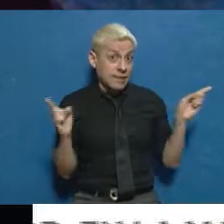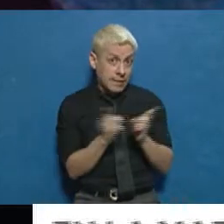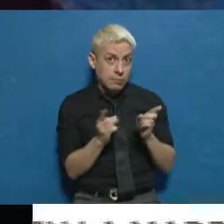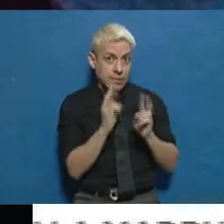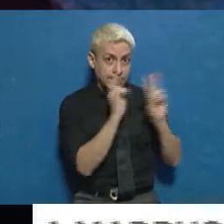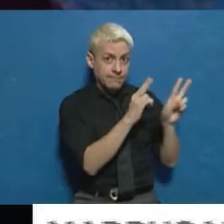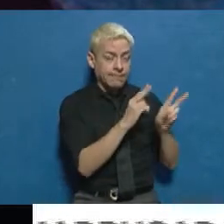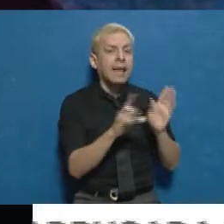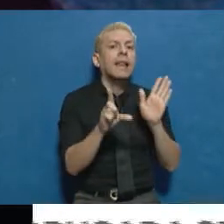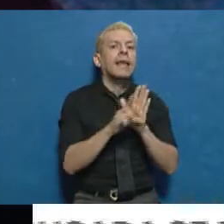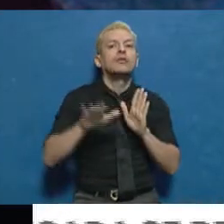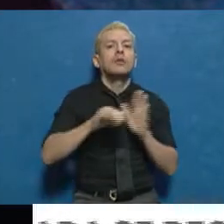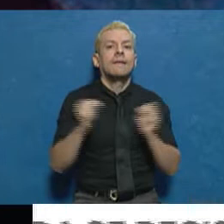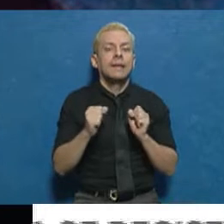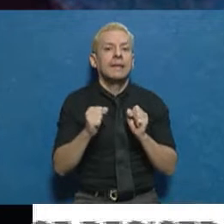zona fría. Se harán